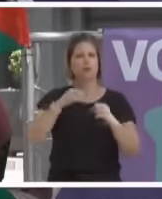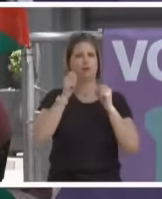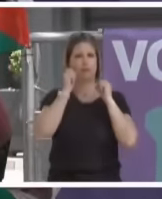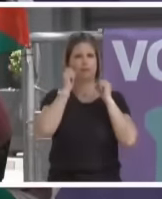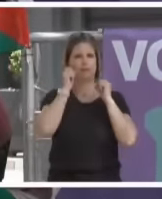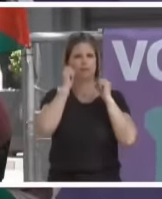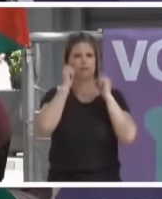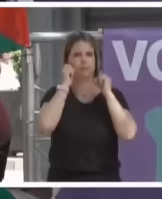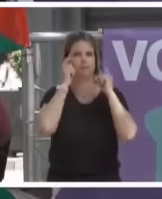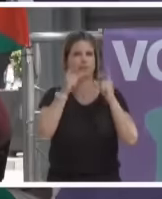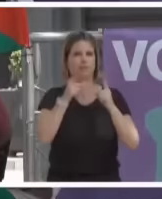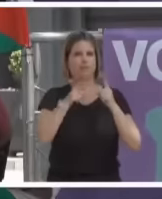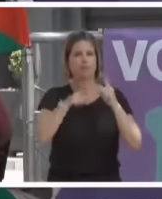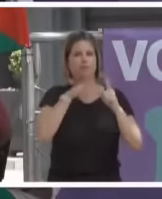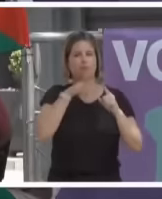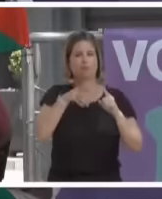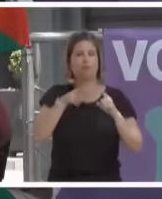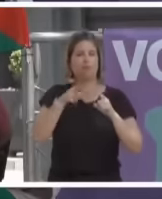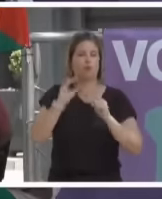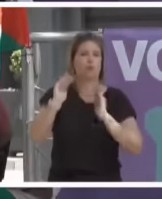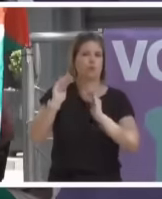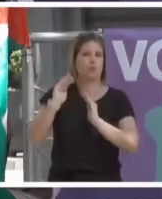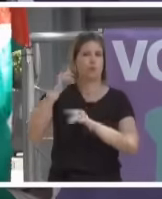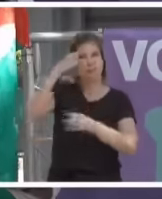que viven en base a una creencia,